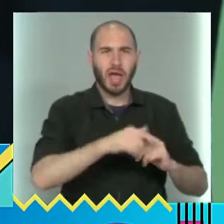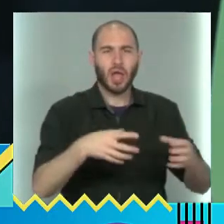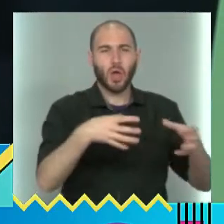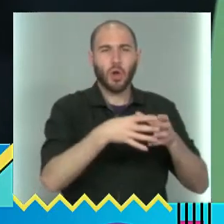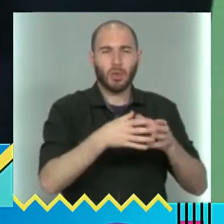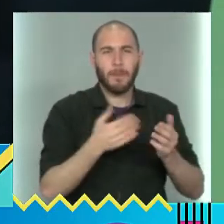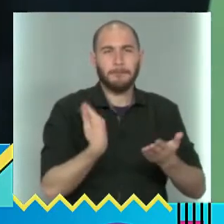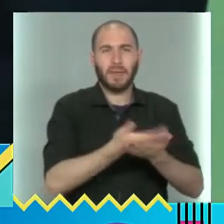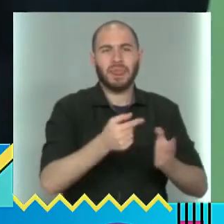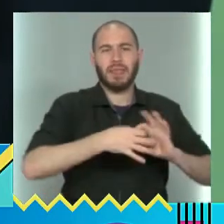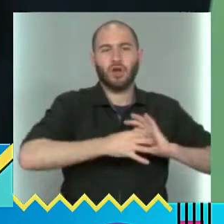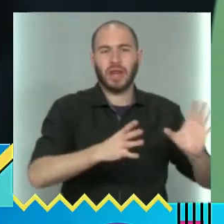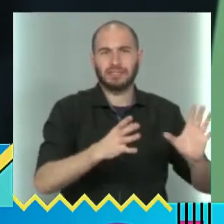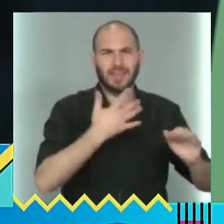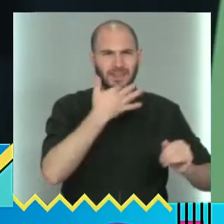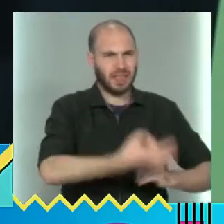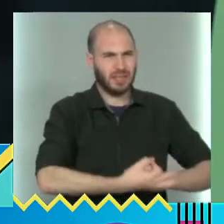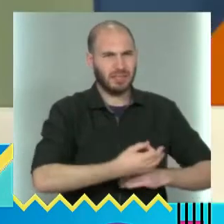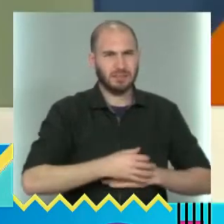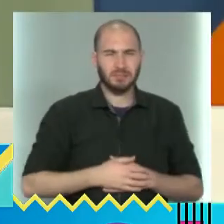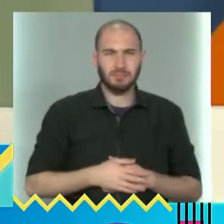grupos pedían democracia. ¿Era así?